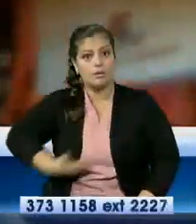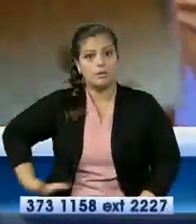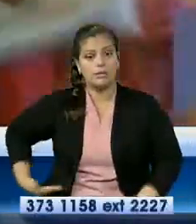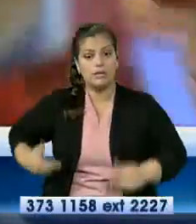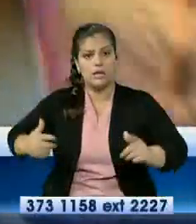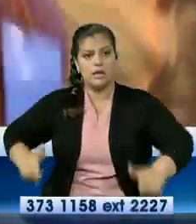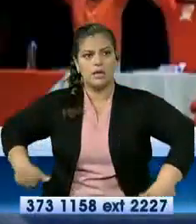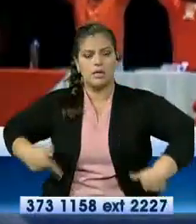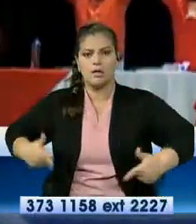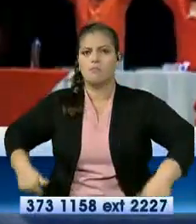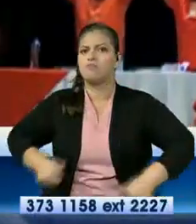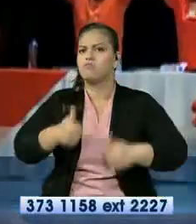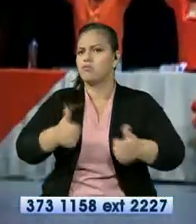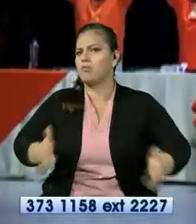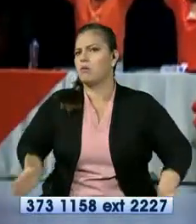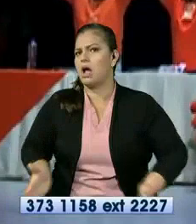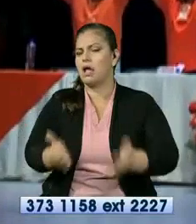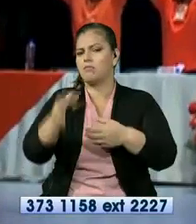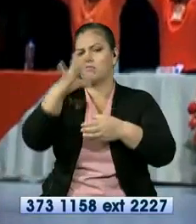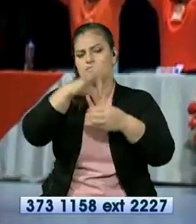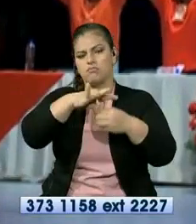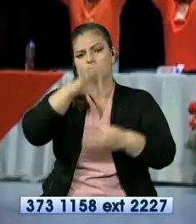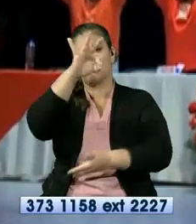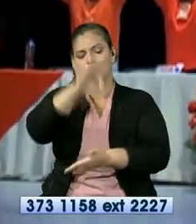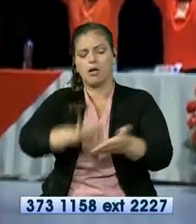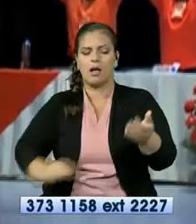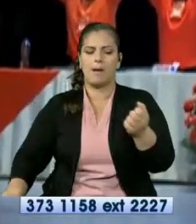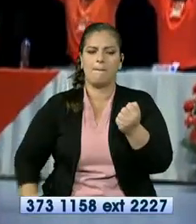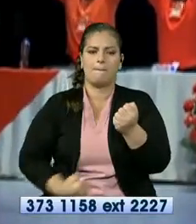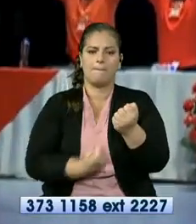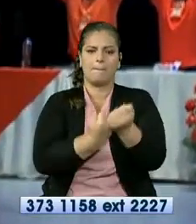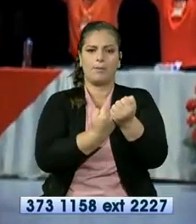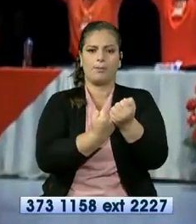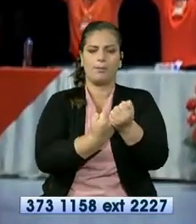Lenín Moreno, informó Patricia Aldaz.